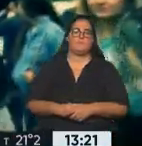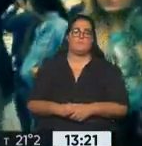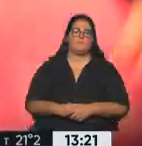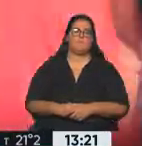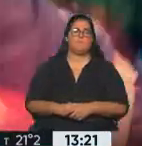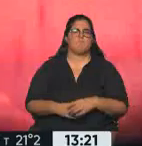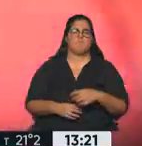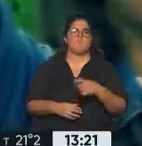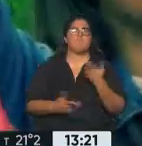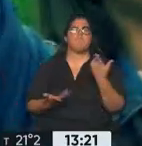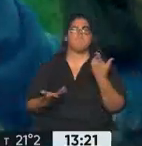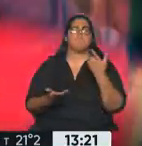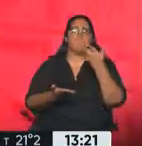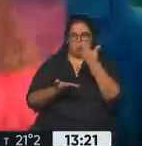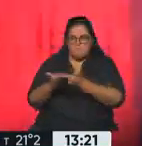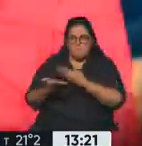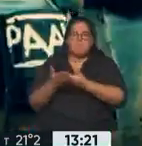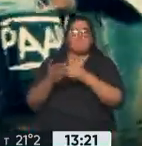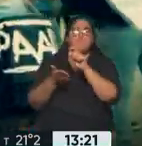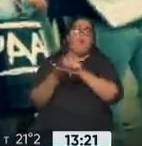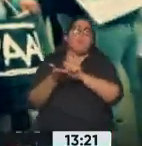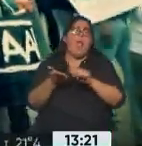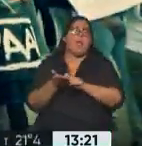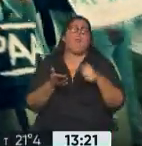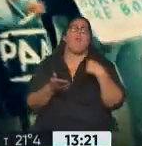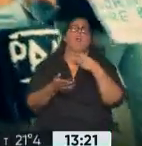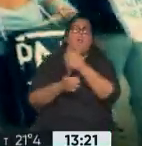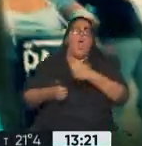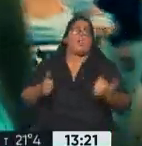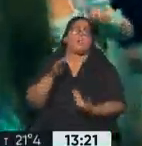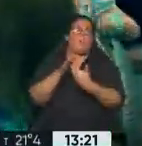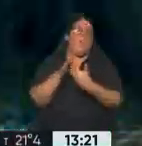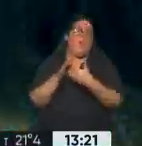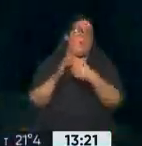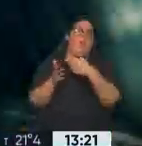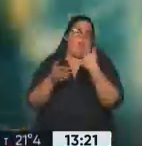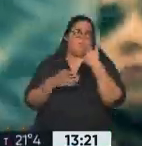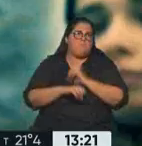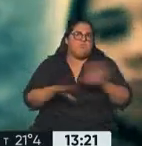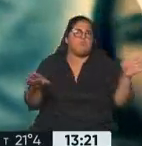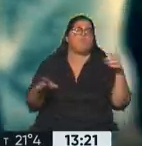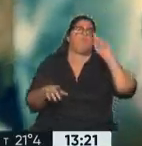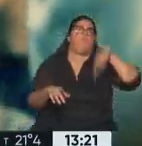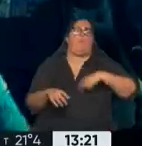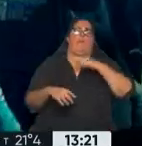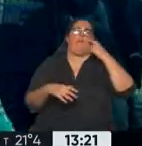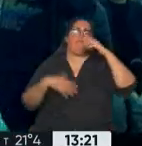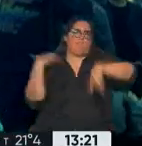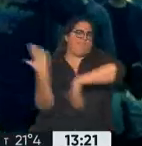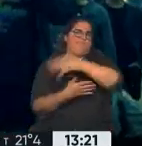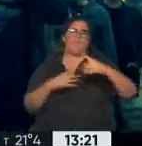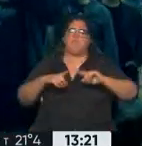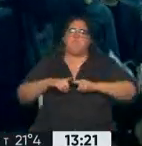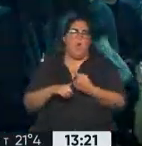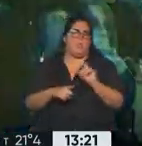La insólita filtración del borrador de un fallo de la Corte Suprema que anularía el aborto legal a nivel nacional desató una inesperada tormenta